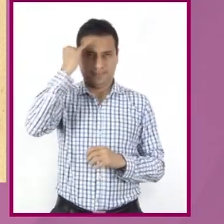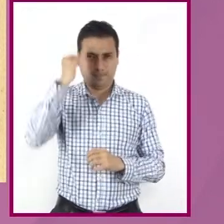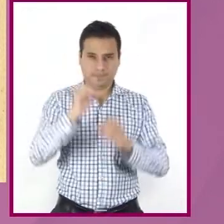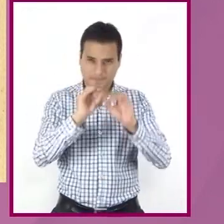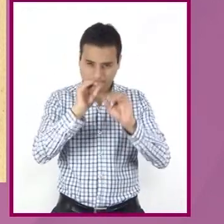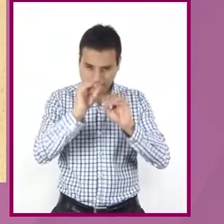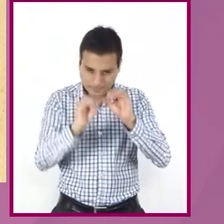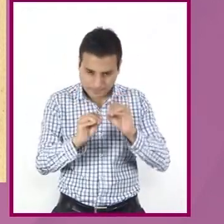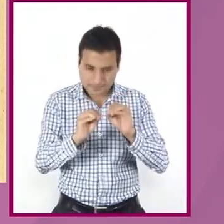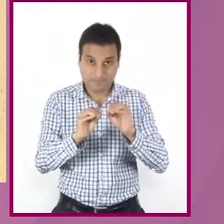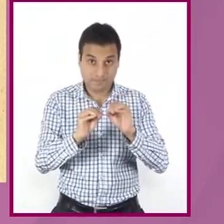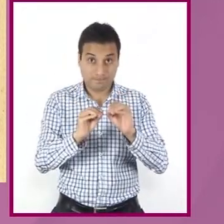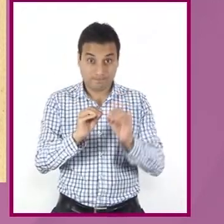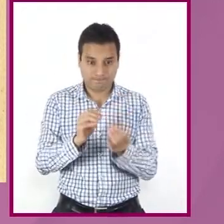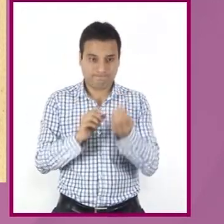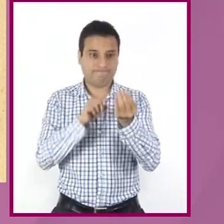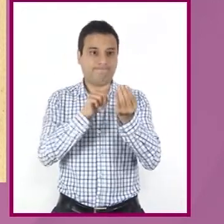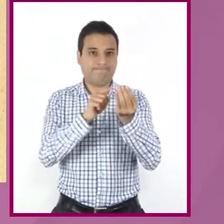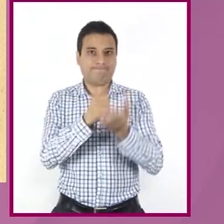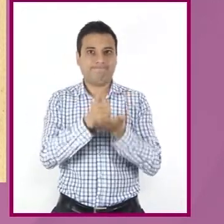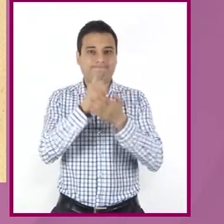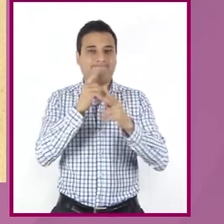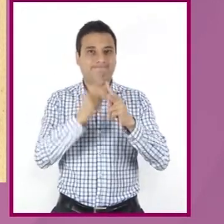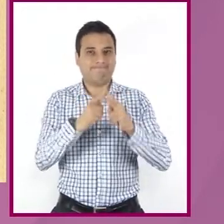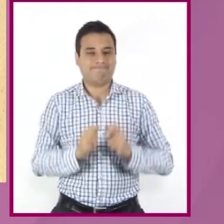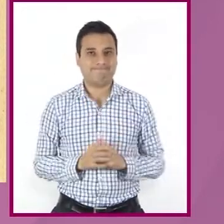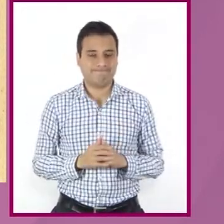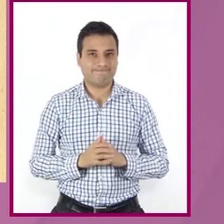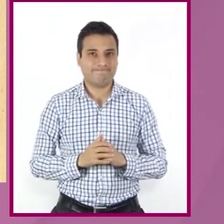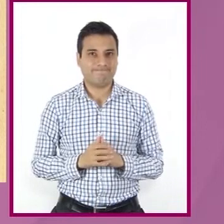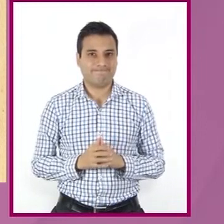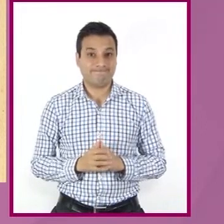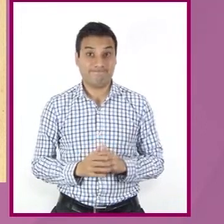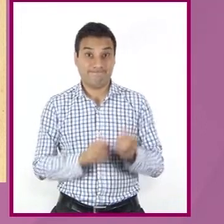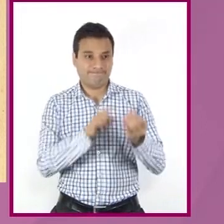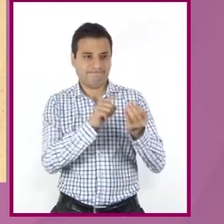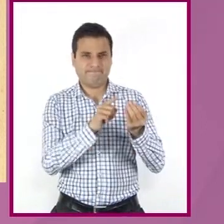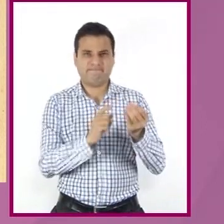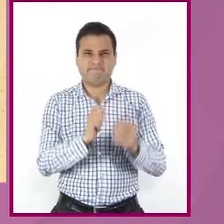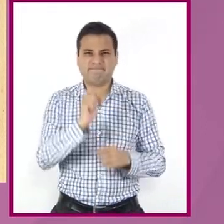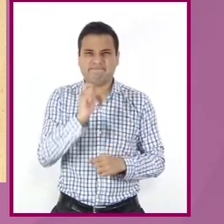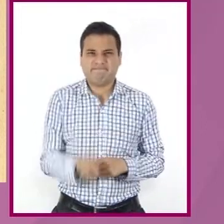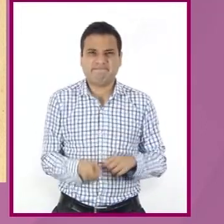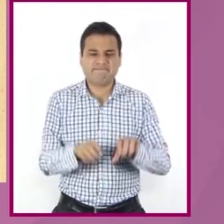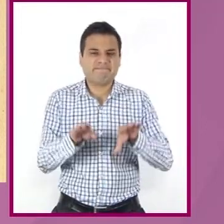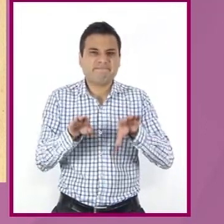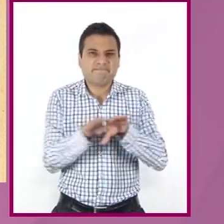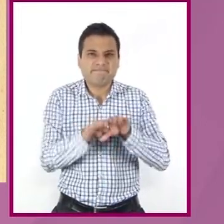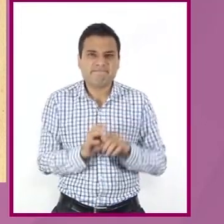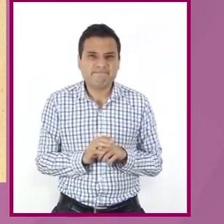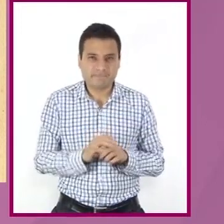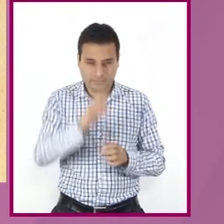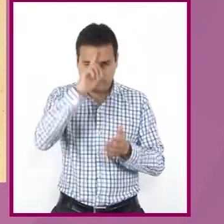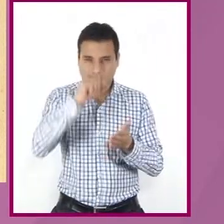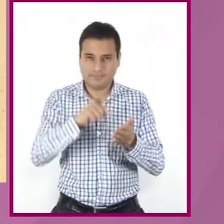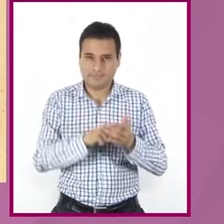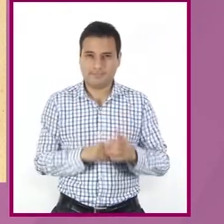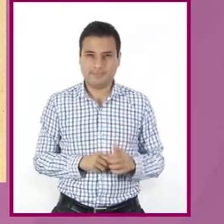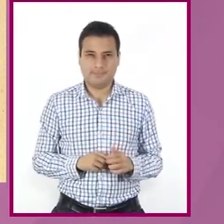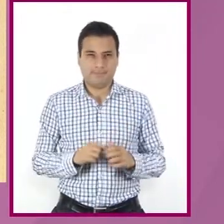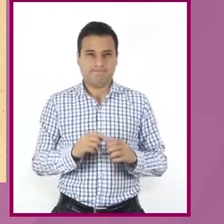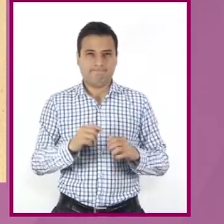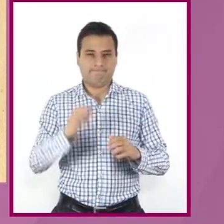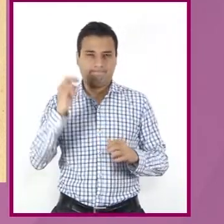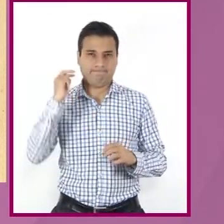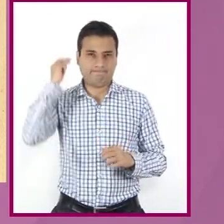de medición que tuvieran una medida estándar, la cual se basaba posiblemente en las dimensiones del cuerpo del